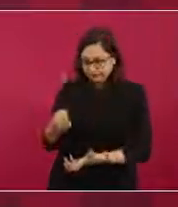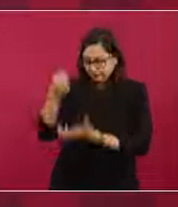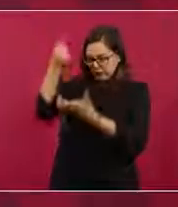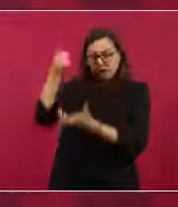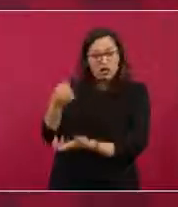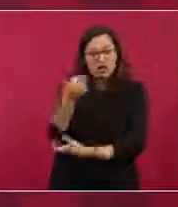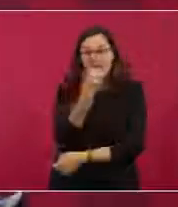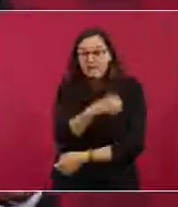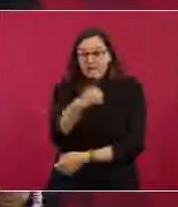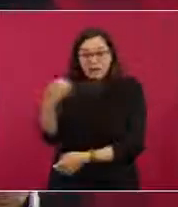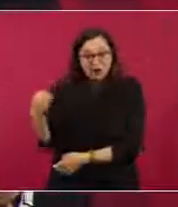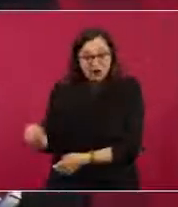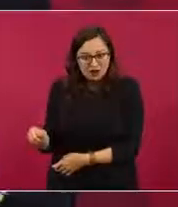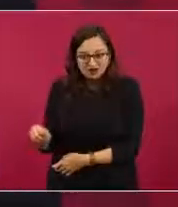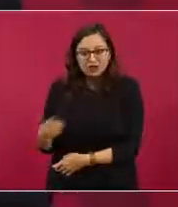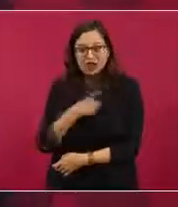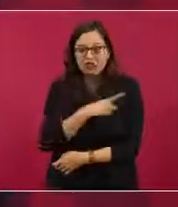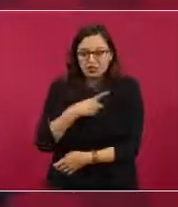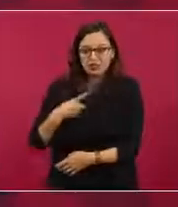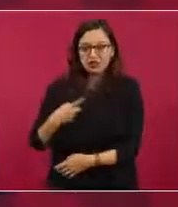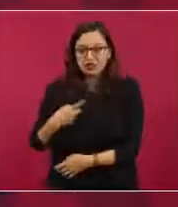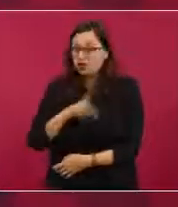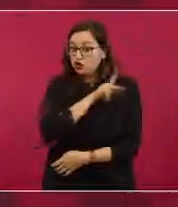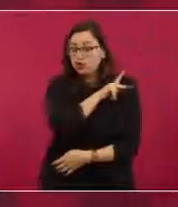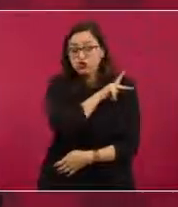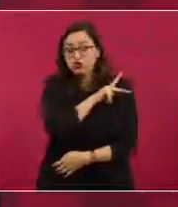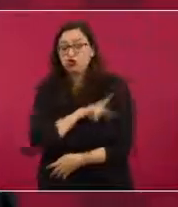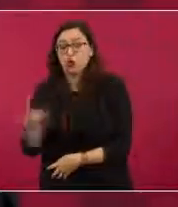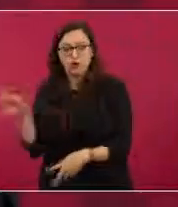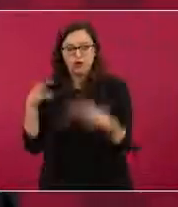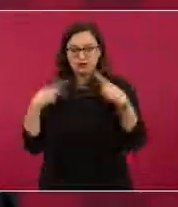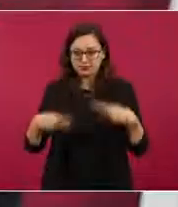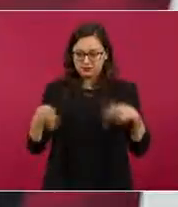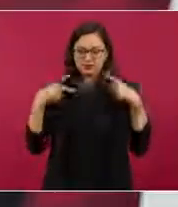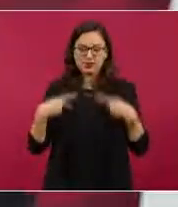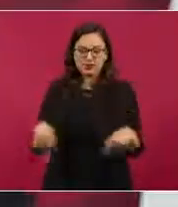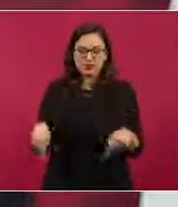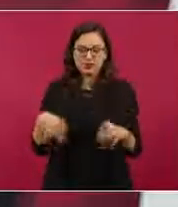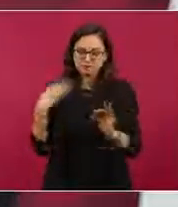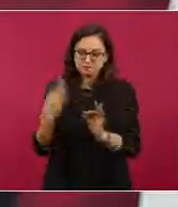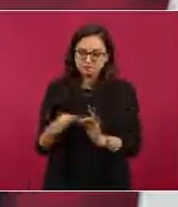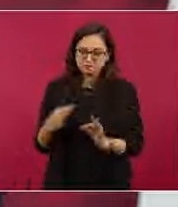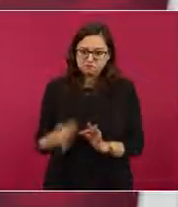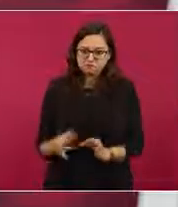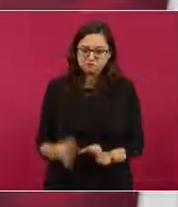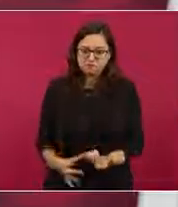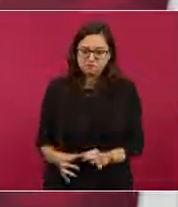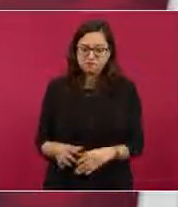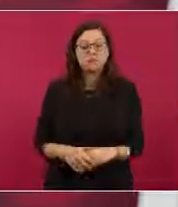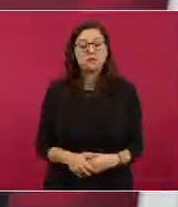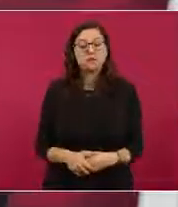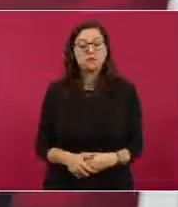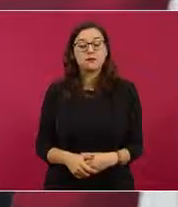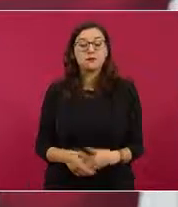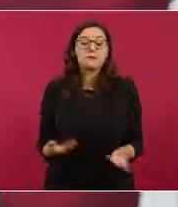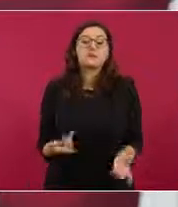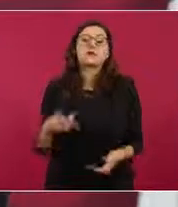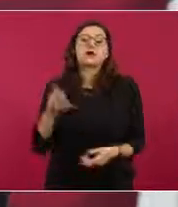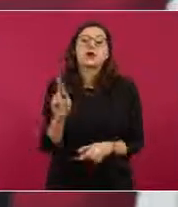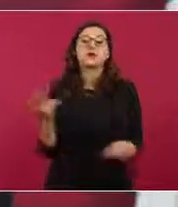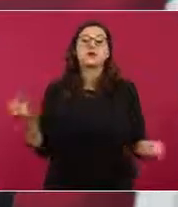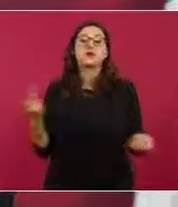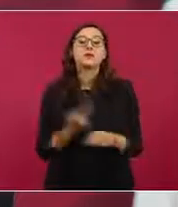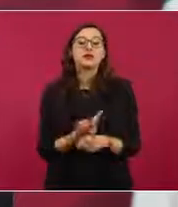Pero eso era lo que se exigía y los que contribuían